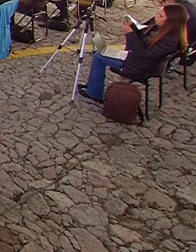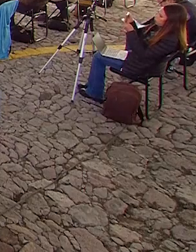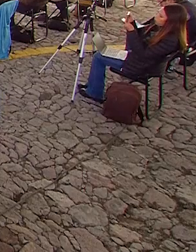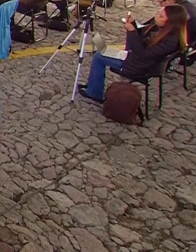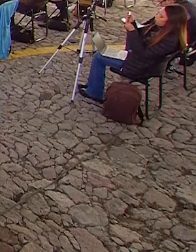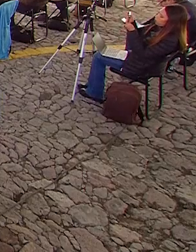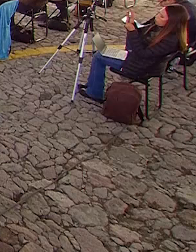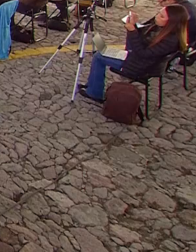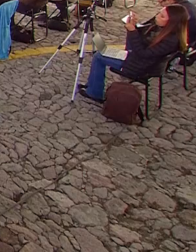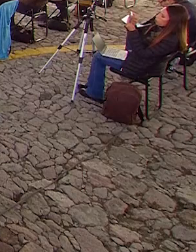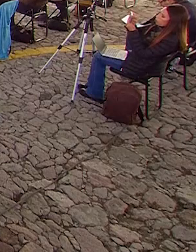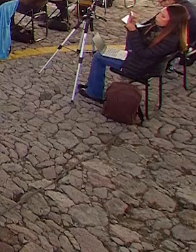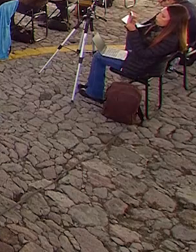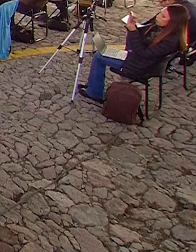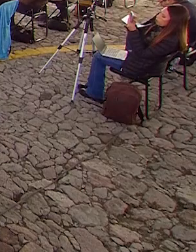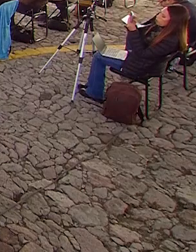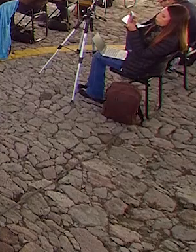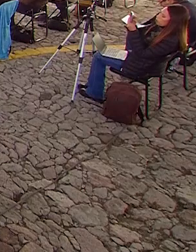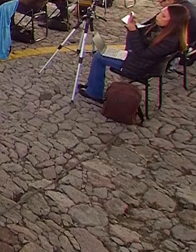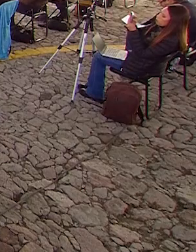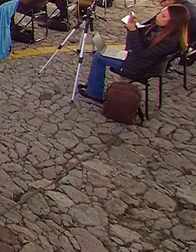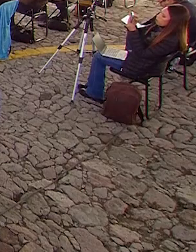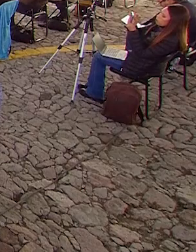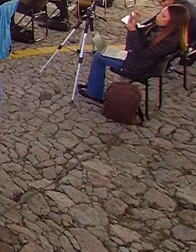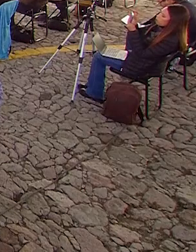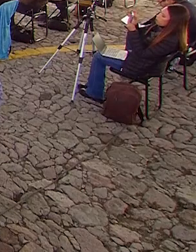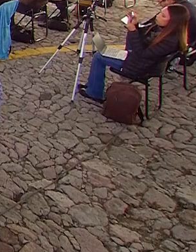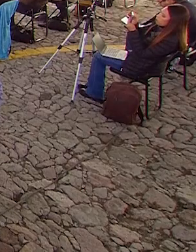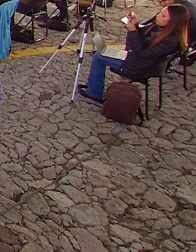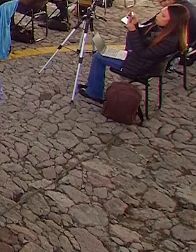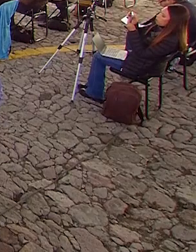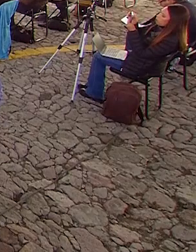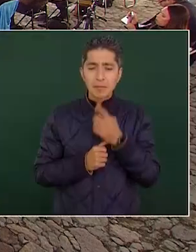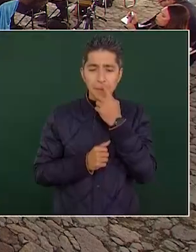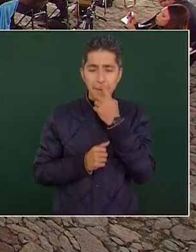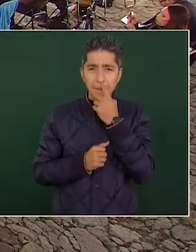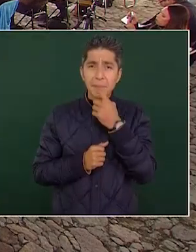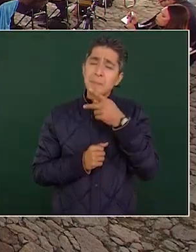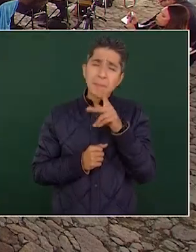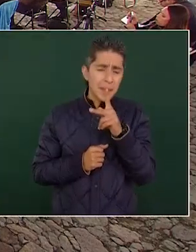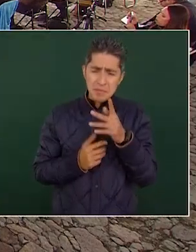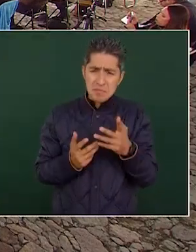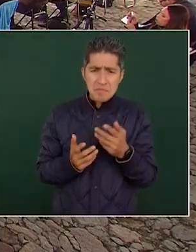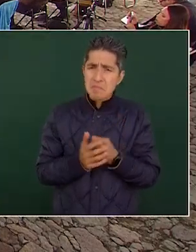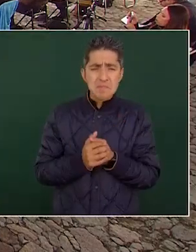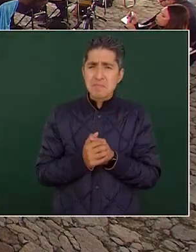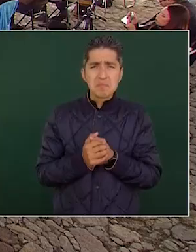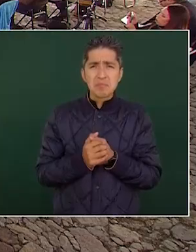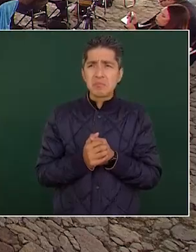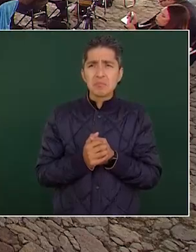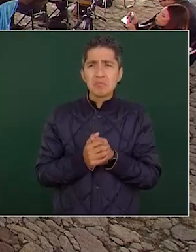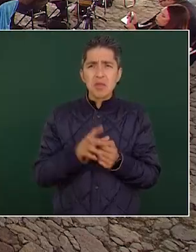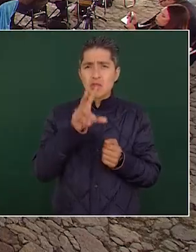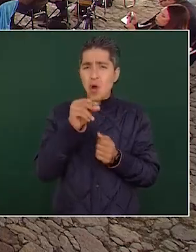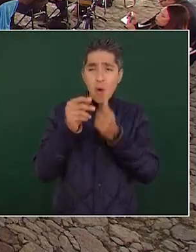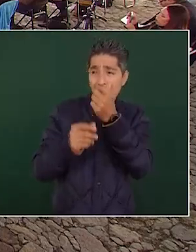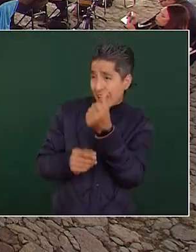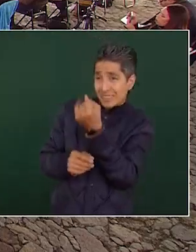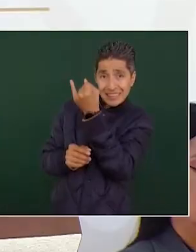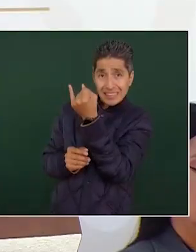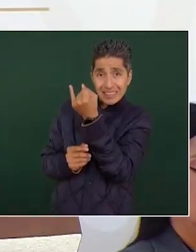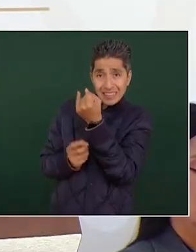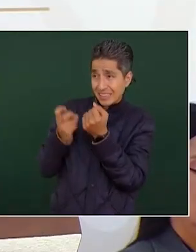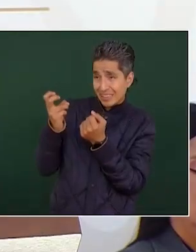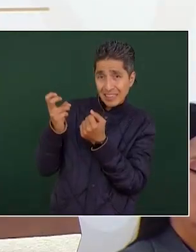Es que los medios le quitaron los signos de interrogación, los demás medios ya no. No, pero aunque quedara así.